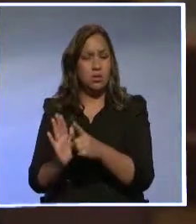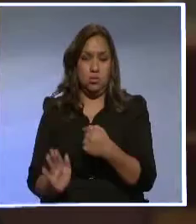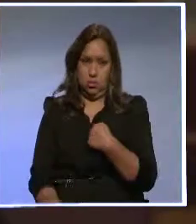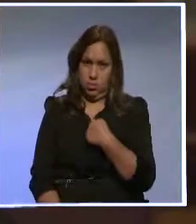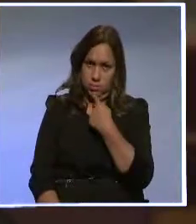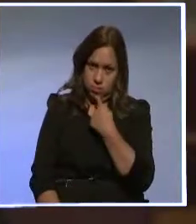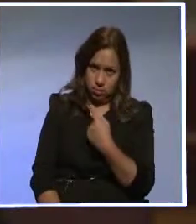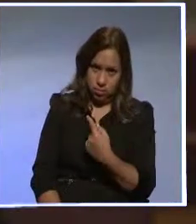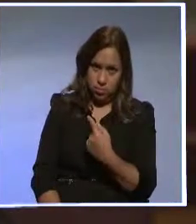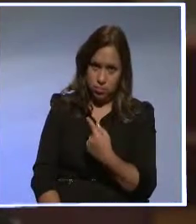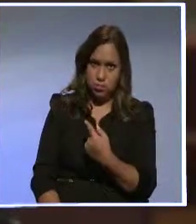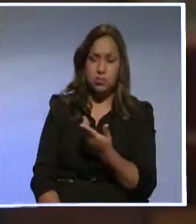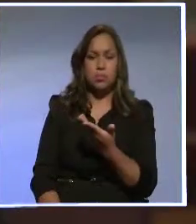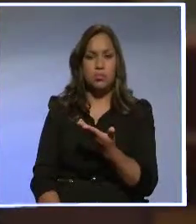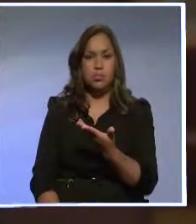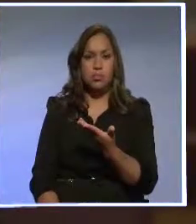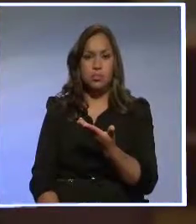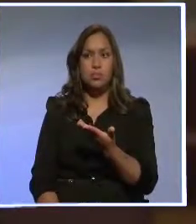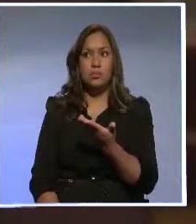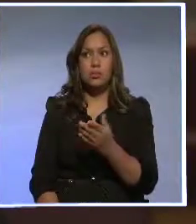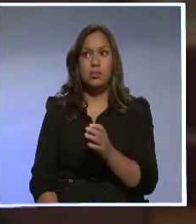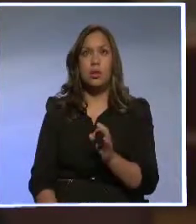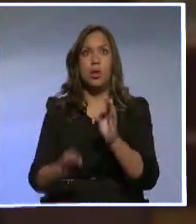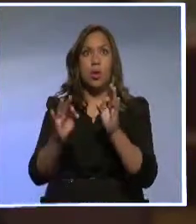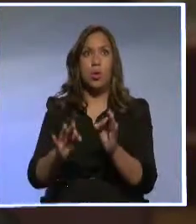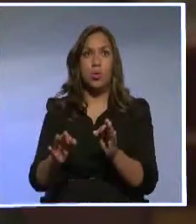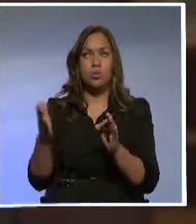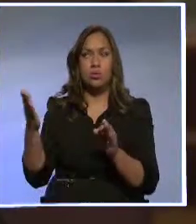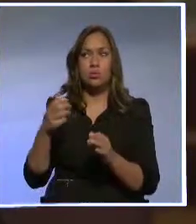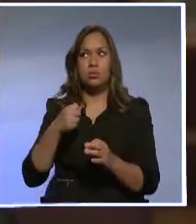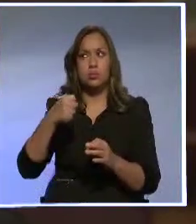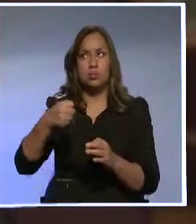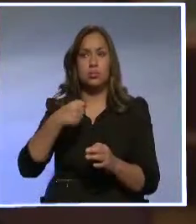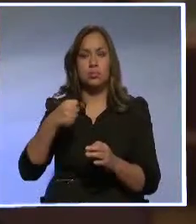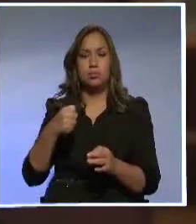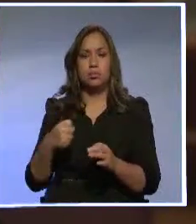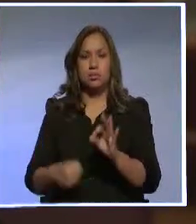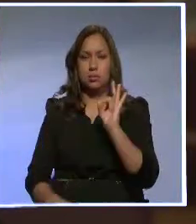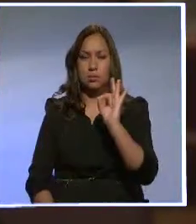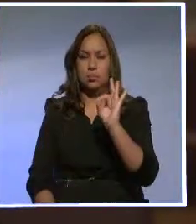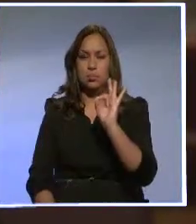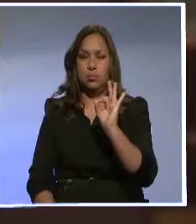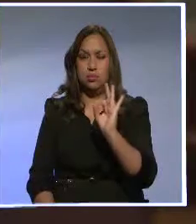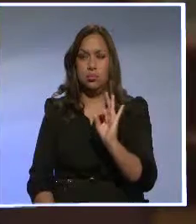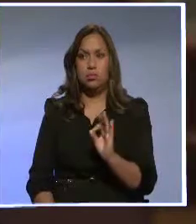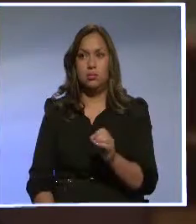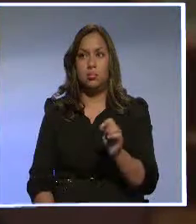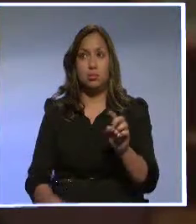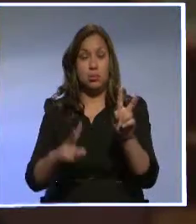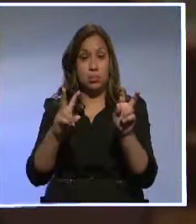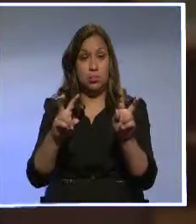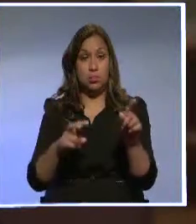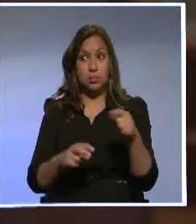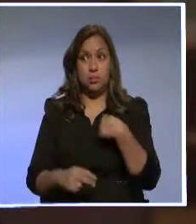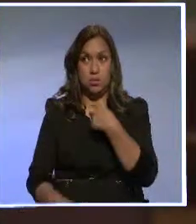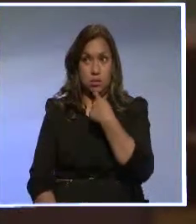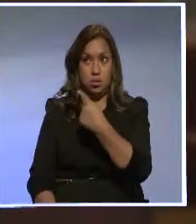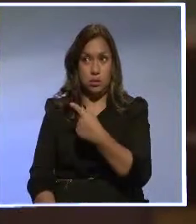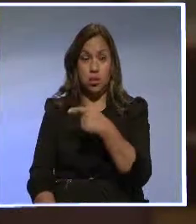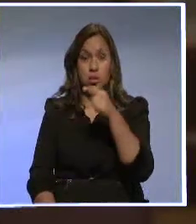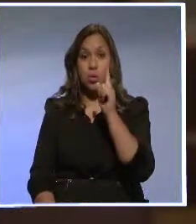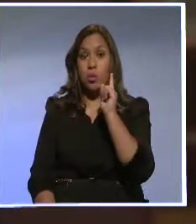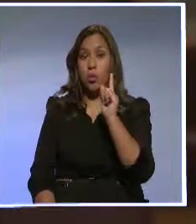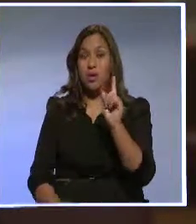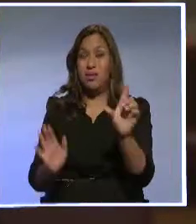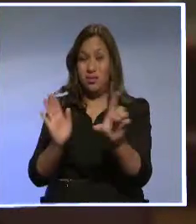dije y afortunadamente una periodista lo tocó me tomó el tema y le dije una ley